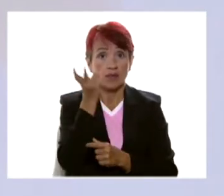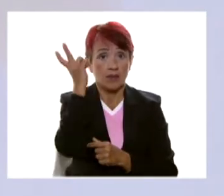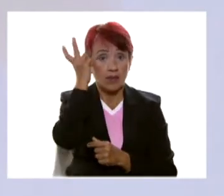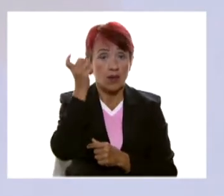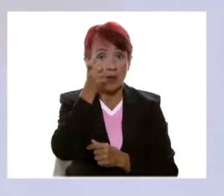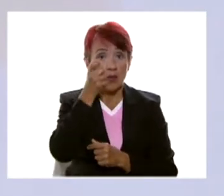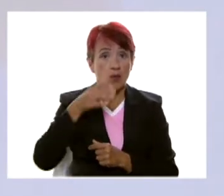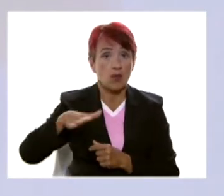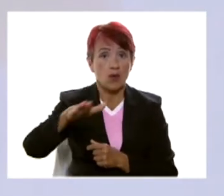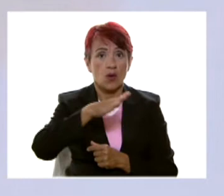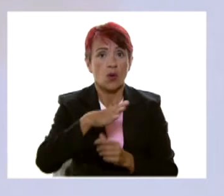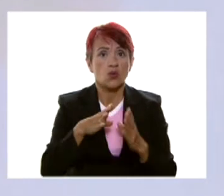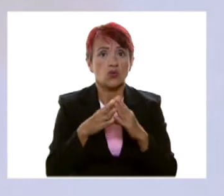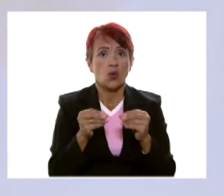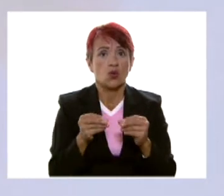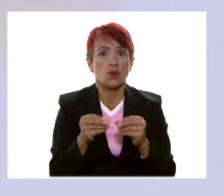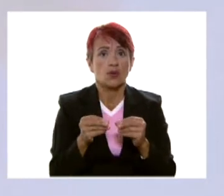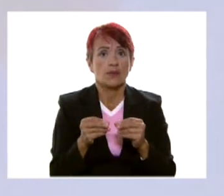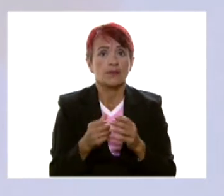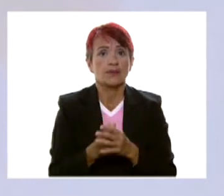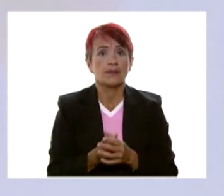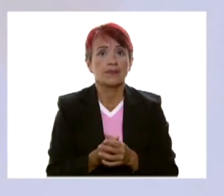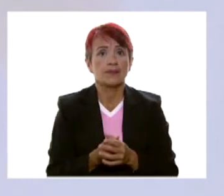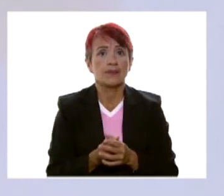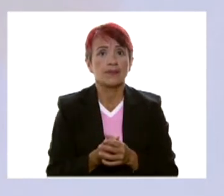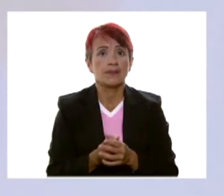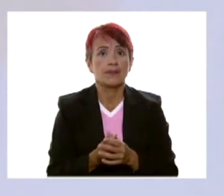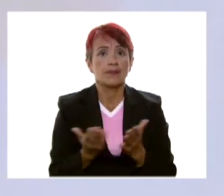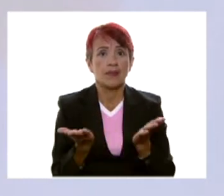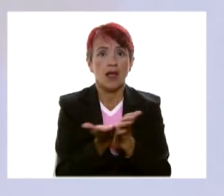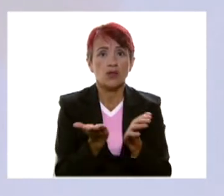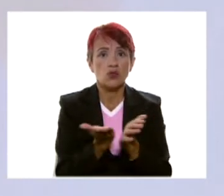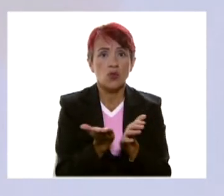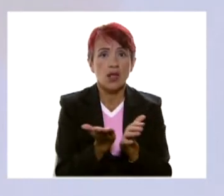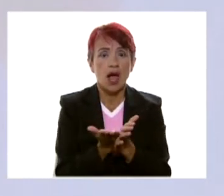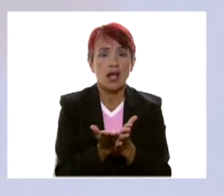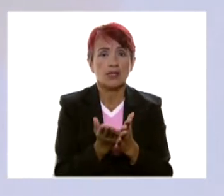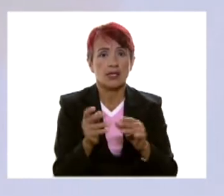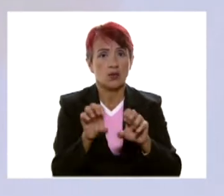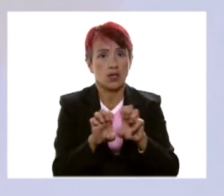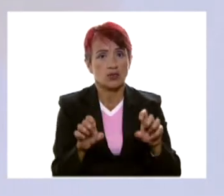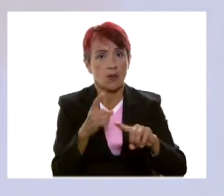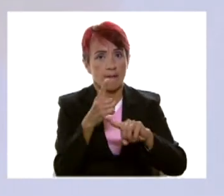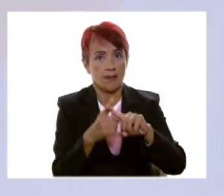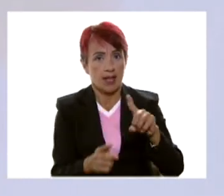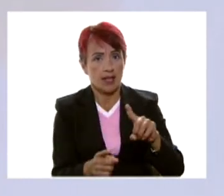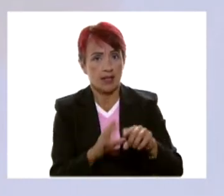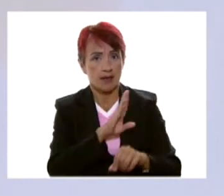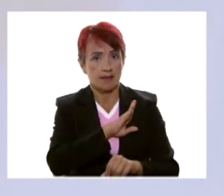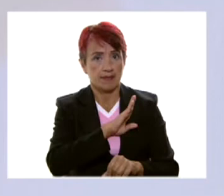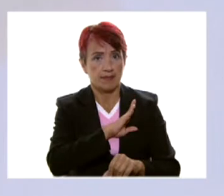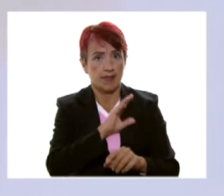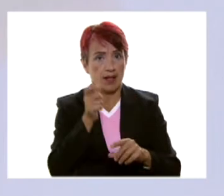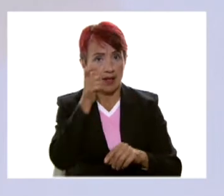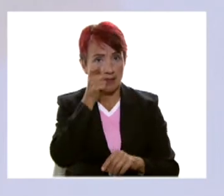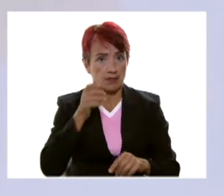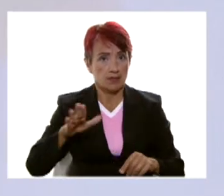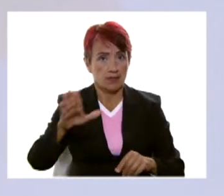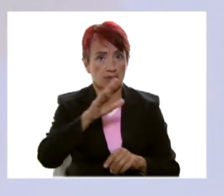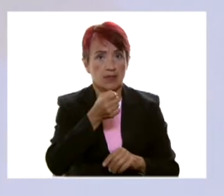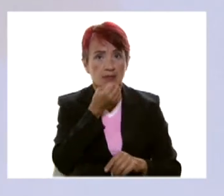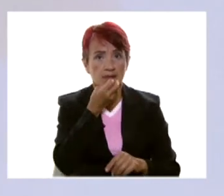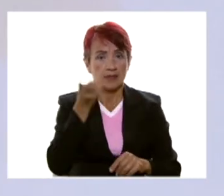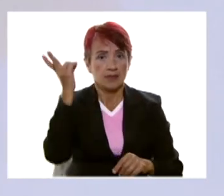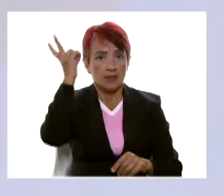pueblos originarios, de los estudiantes y las estudiantes de educación media, perteneciente a la población indígena, ellos